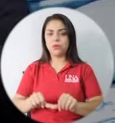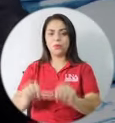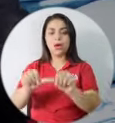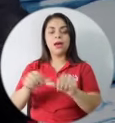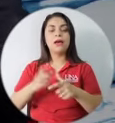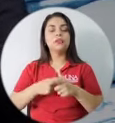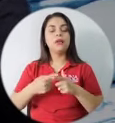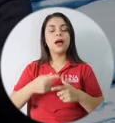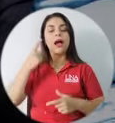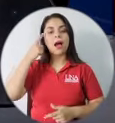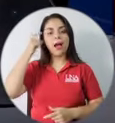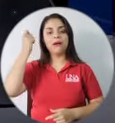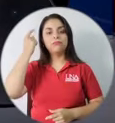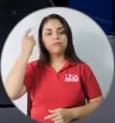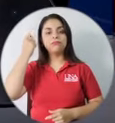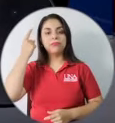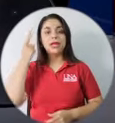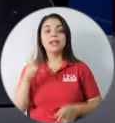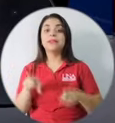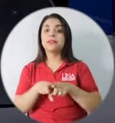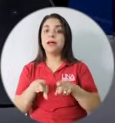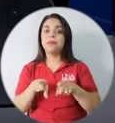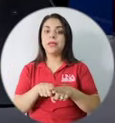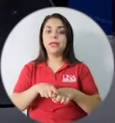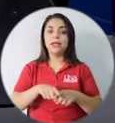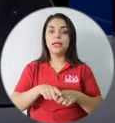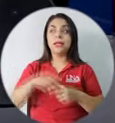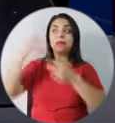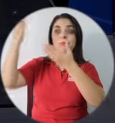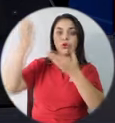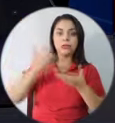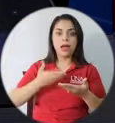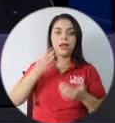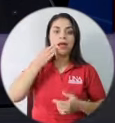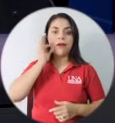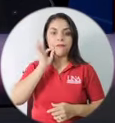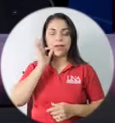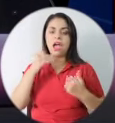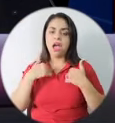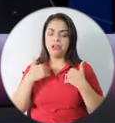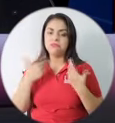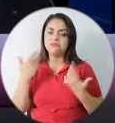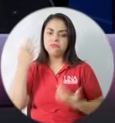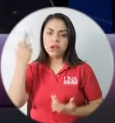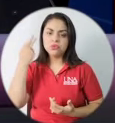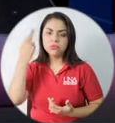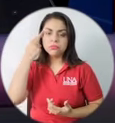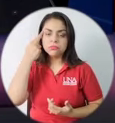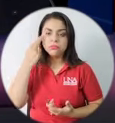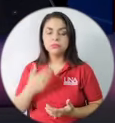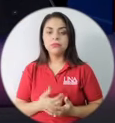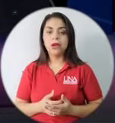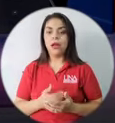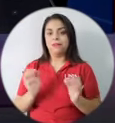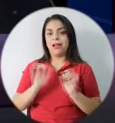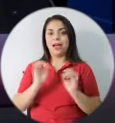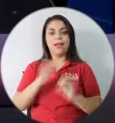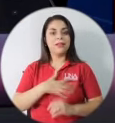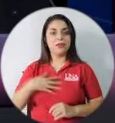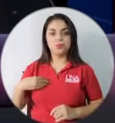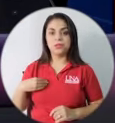esa lógica uno puede entender que también la importación de café tiene cierto sentido. Ahora, a nadie le